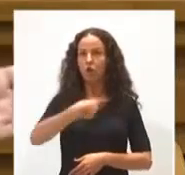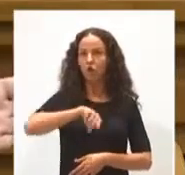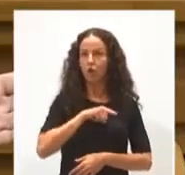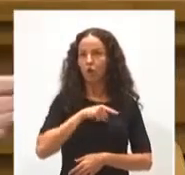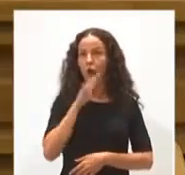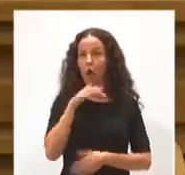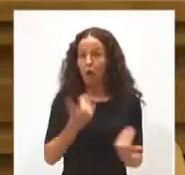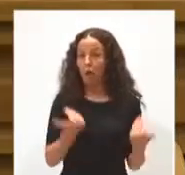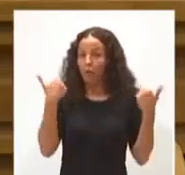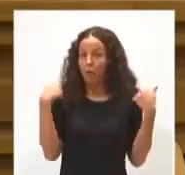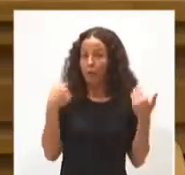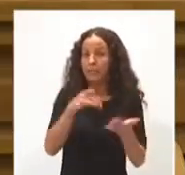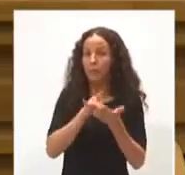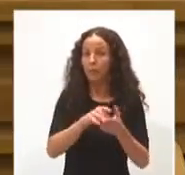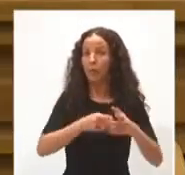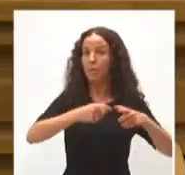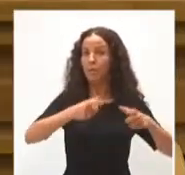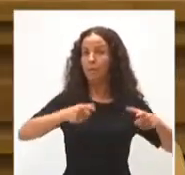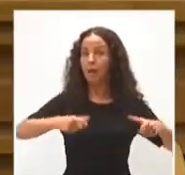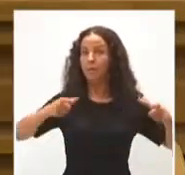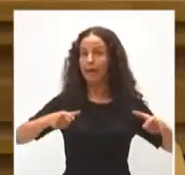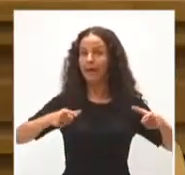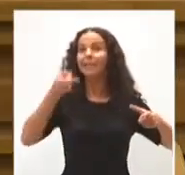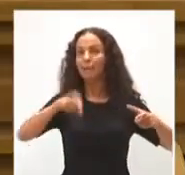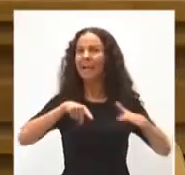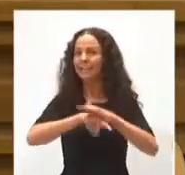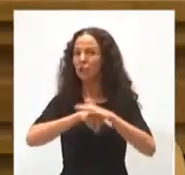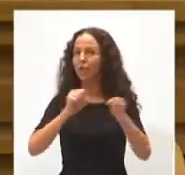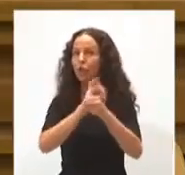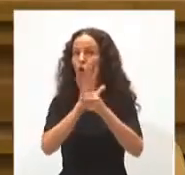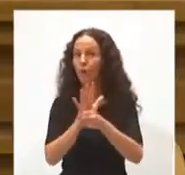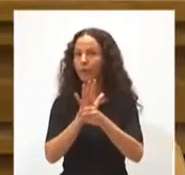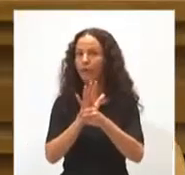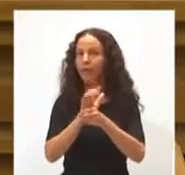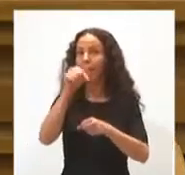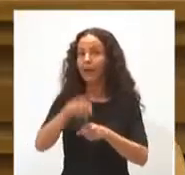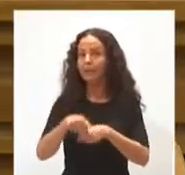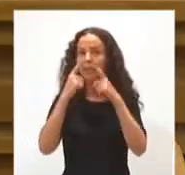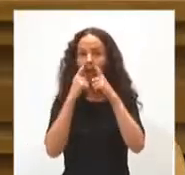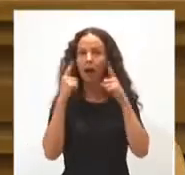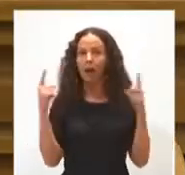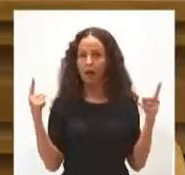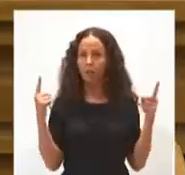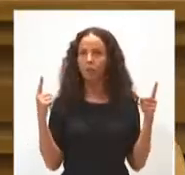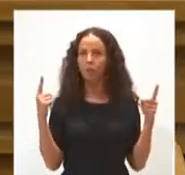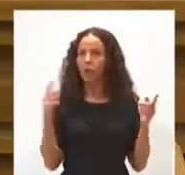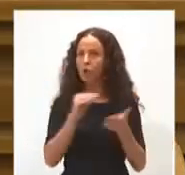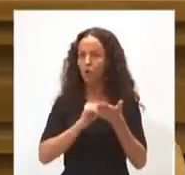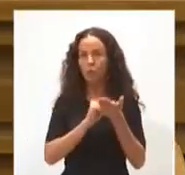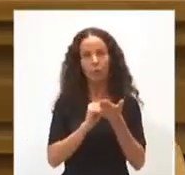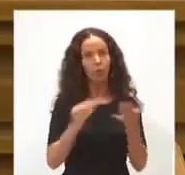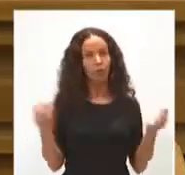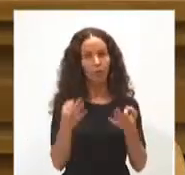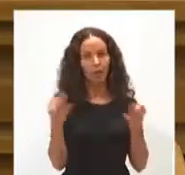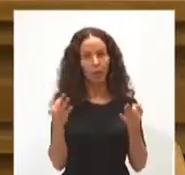servicios que antes incluso seguimos gestionando el kobe a pesar de que este año como no lo remediamos aquí ya sería bueno que fuéramos